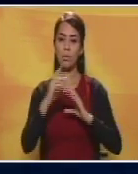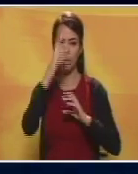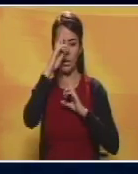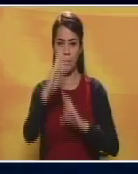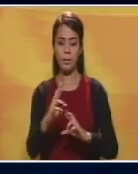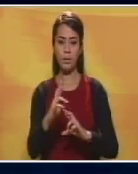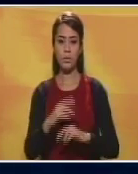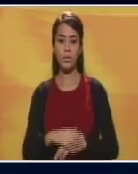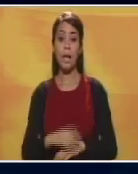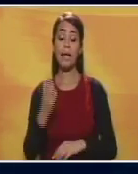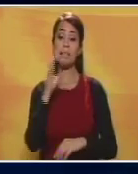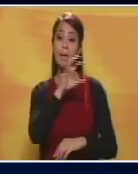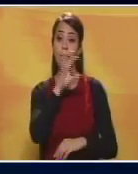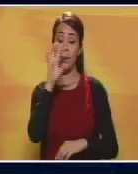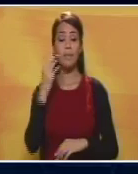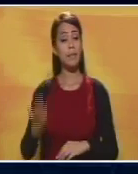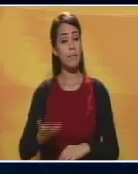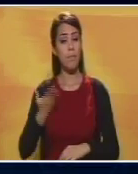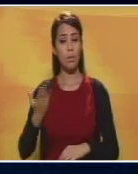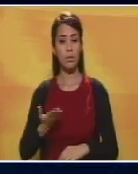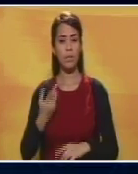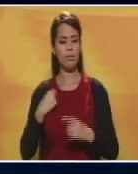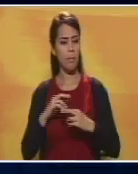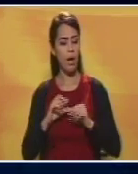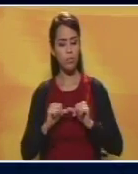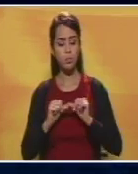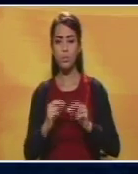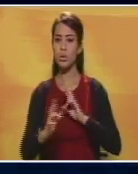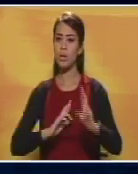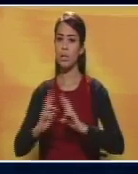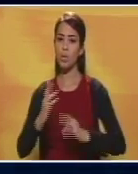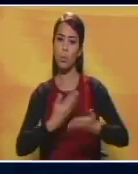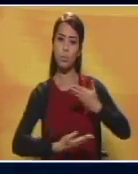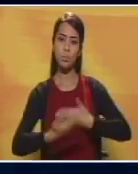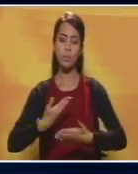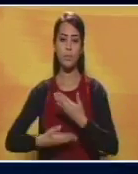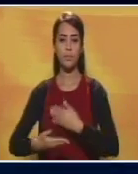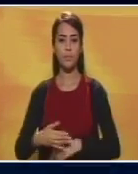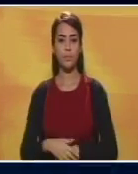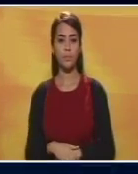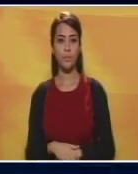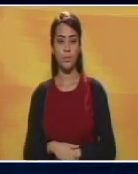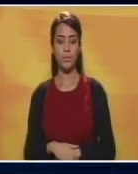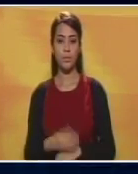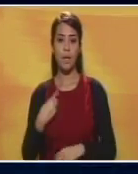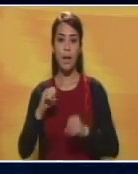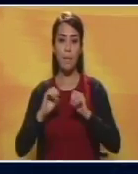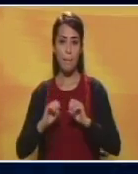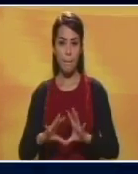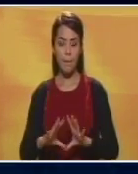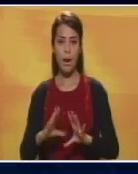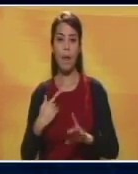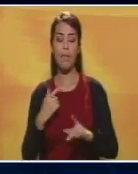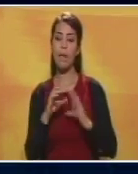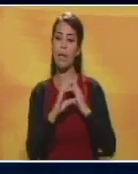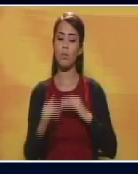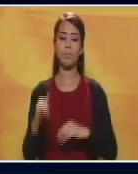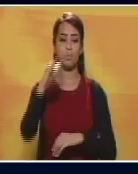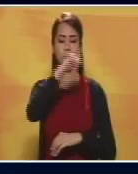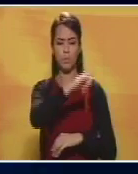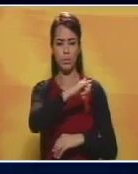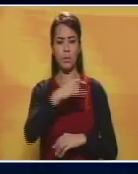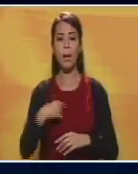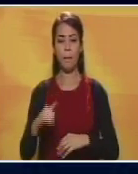respetuosa entre las naciones es importante para mantener relaciones de cooperación. Referente a la suspensión del tráfico aéreo, el presidente